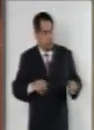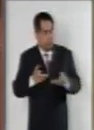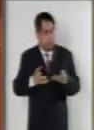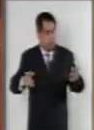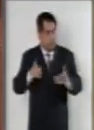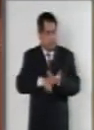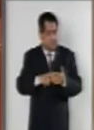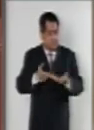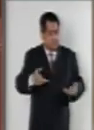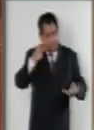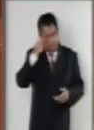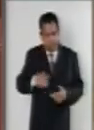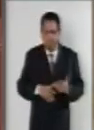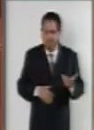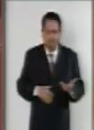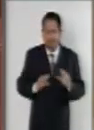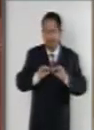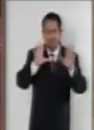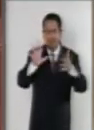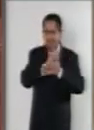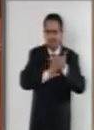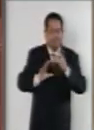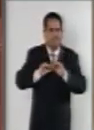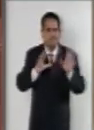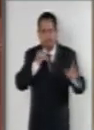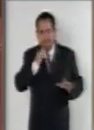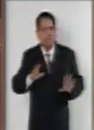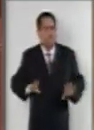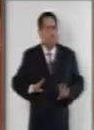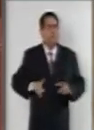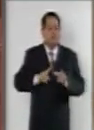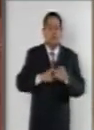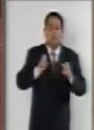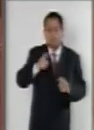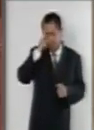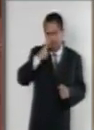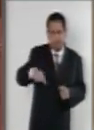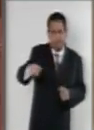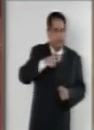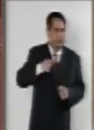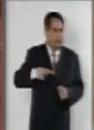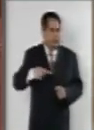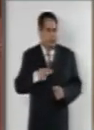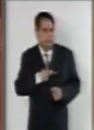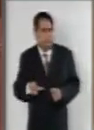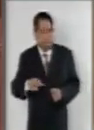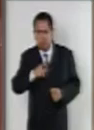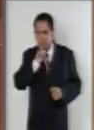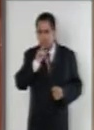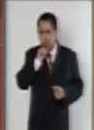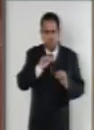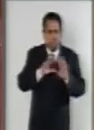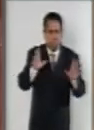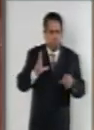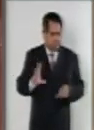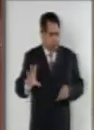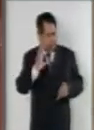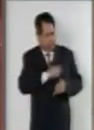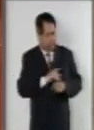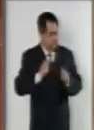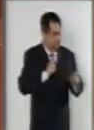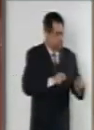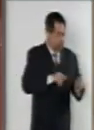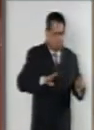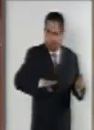territorio nacional. No queda claro el beneficio social de la supuesta autorización que deba dar el